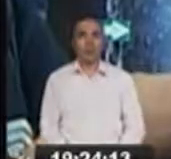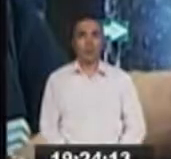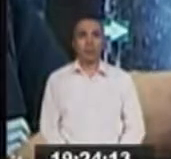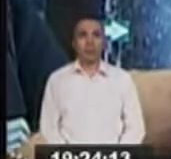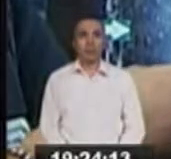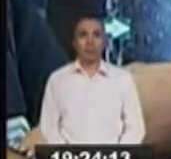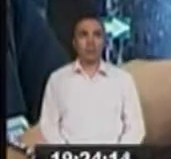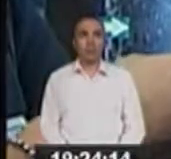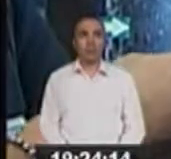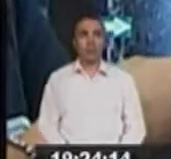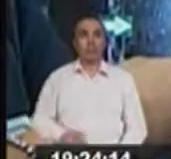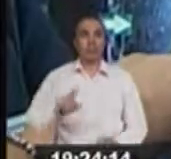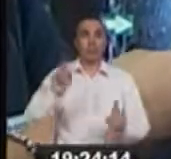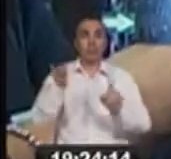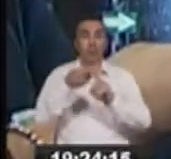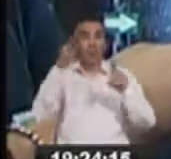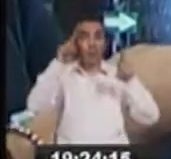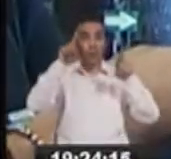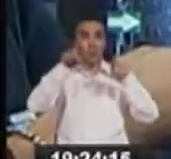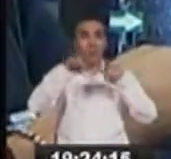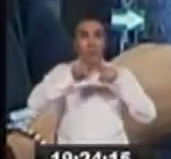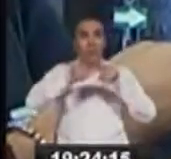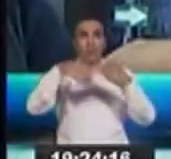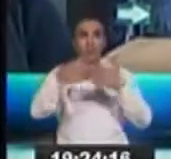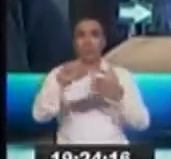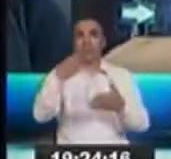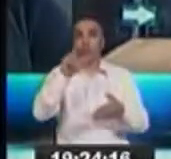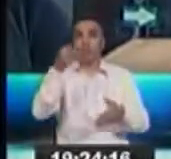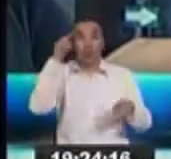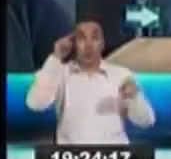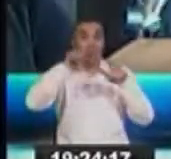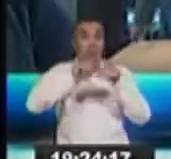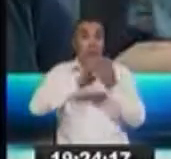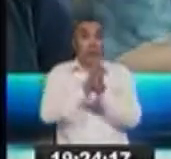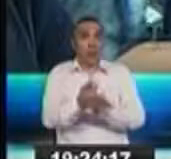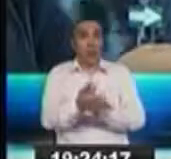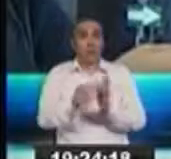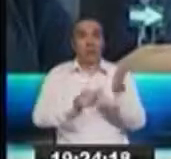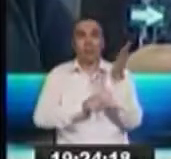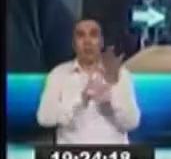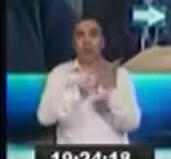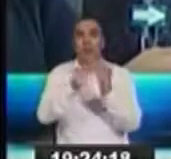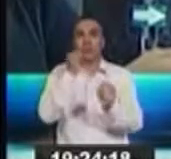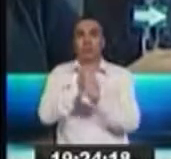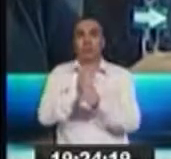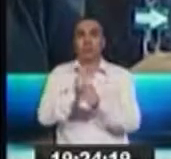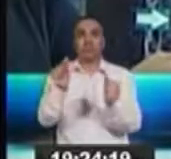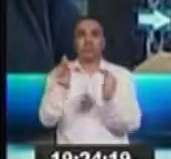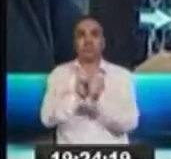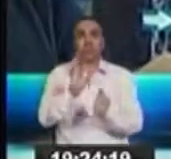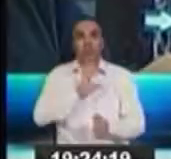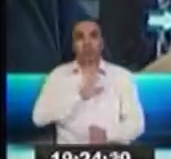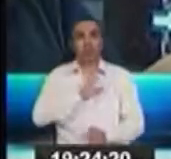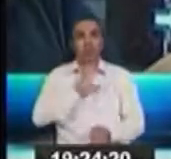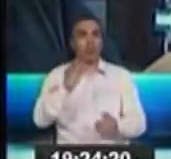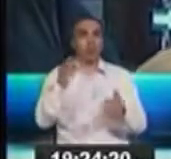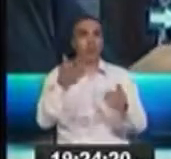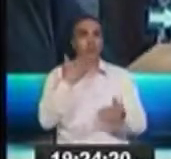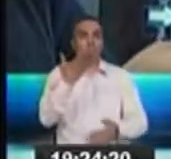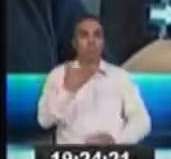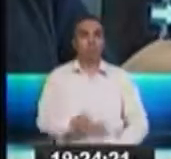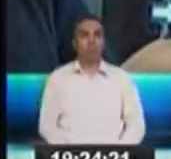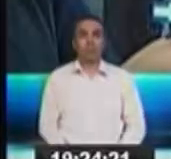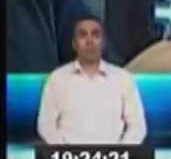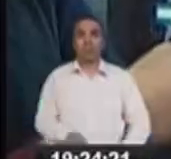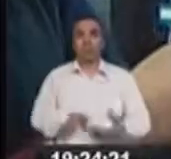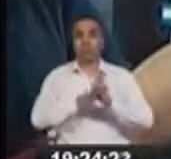Las partes pueden llegar a un acuerdo. En el evento de que no llegasen a un acuerdo, el Ministerio de Trabajo, con parámetros técnicos como es el